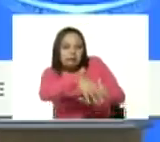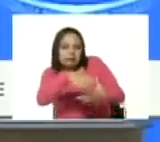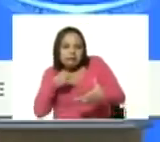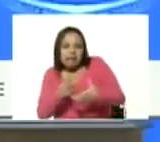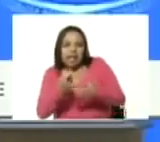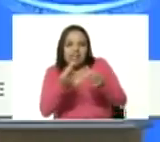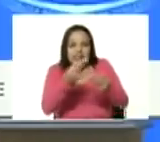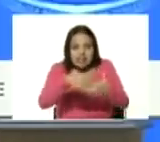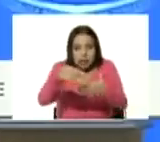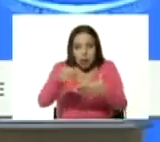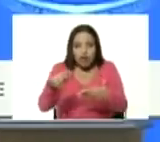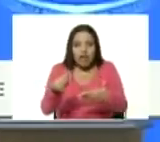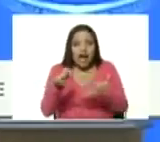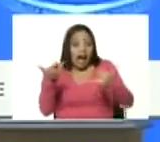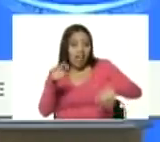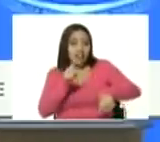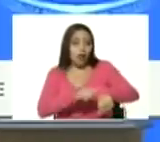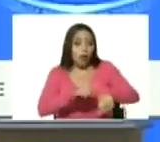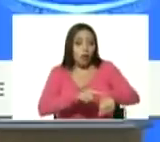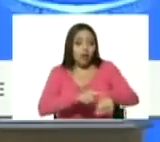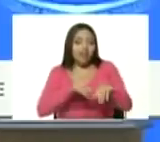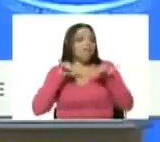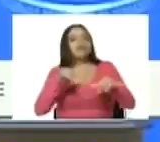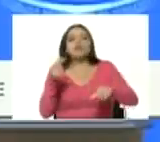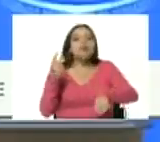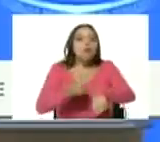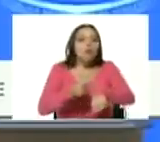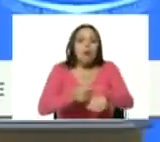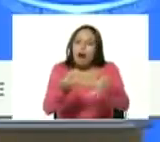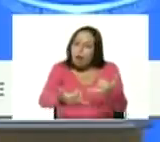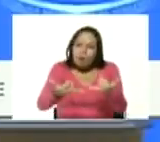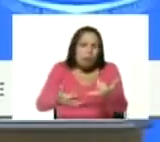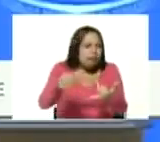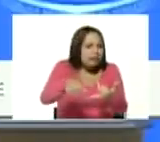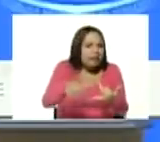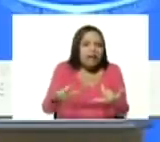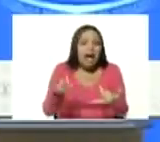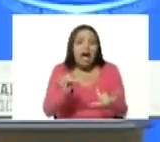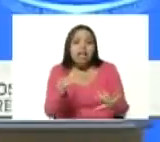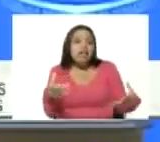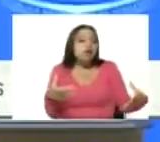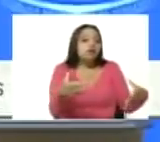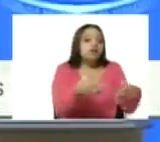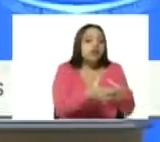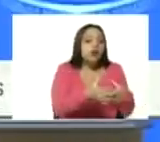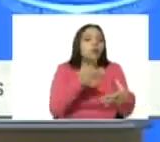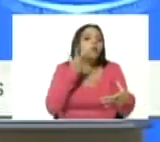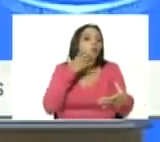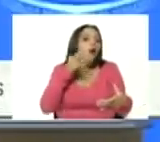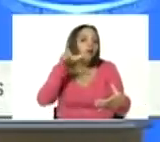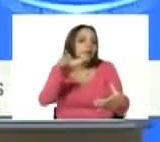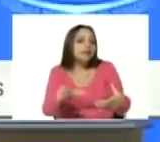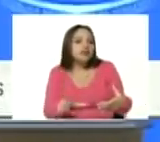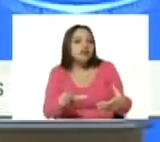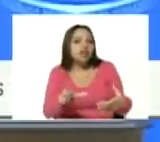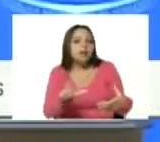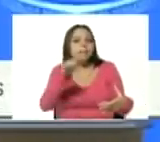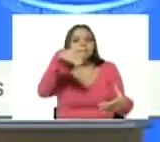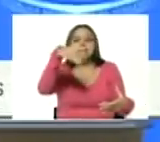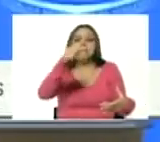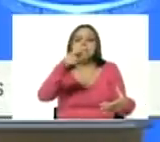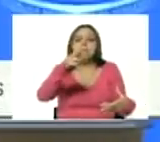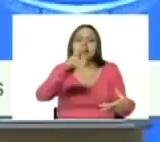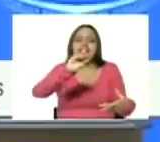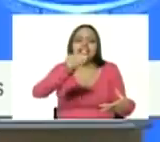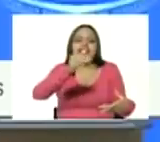con ustedes, pueblo de Venezuela, en este mismo momento, está Alfonso Marquina, por ejemplo, pidiendo de estos